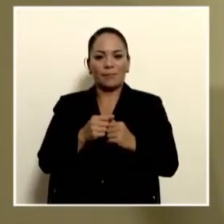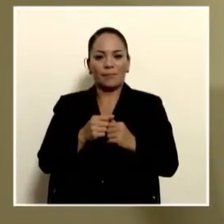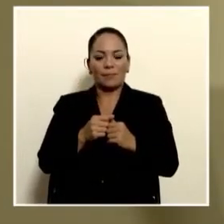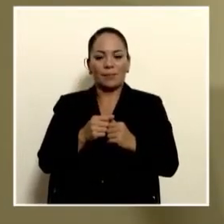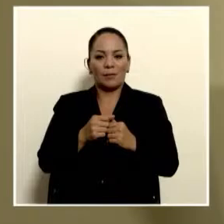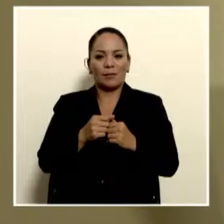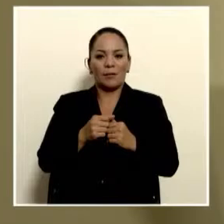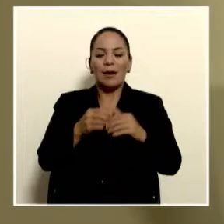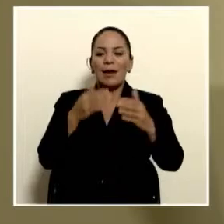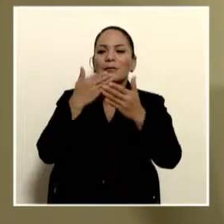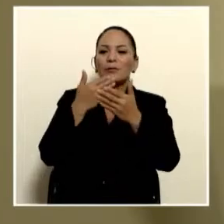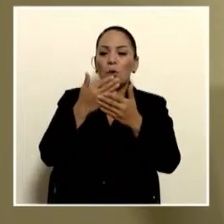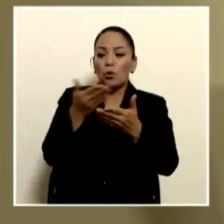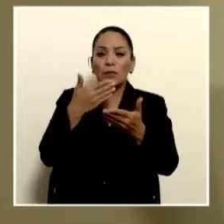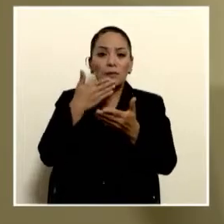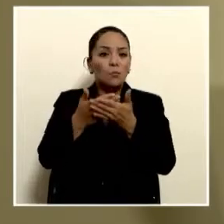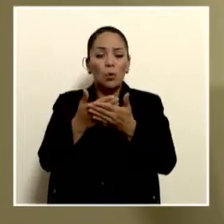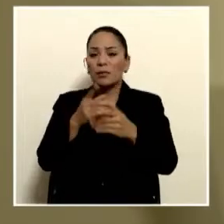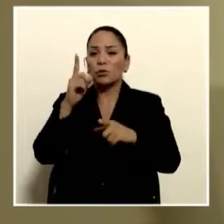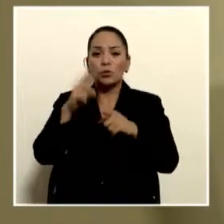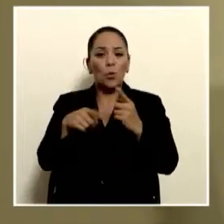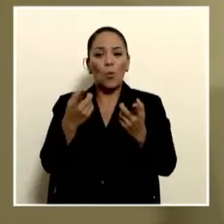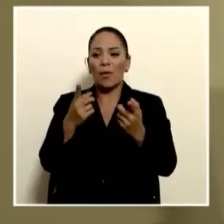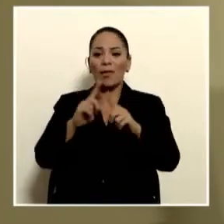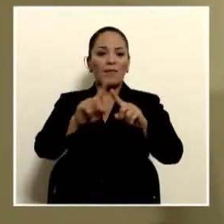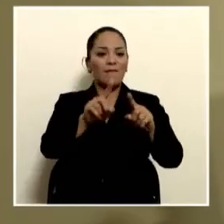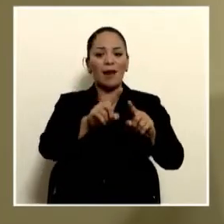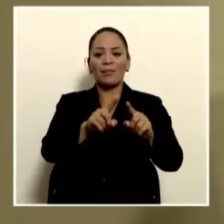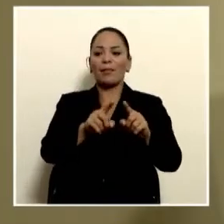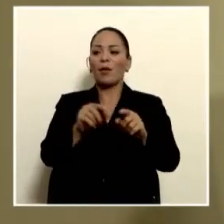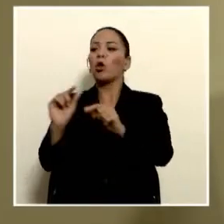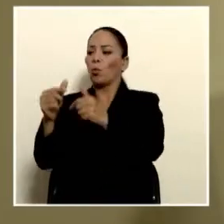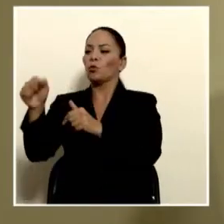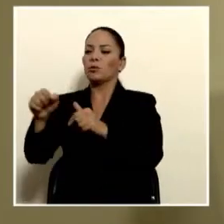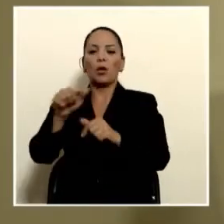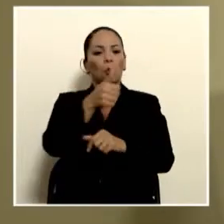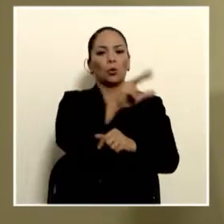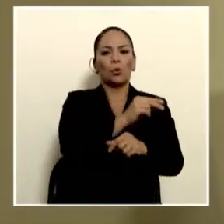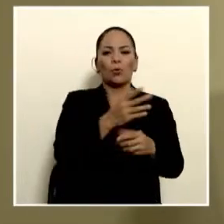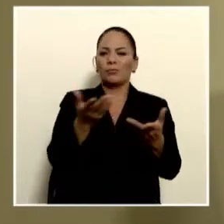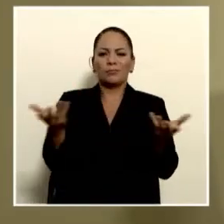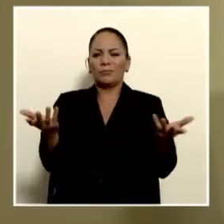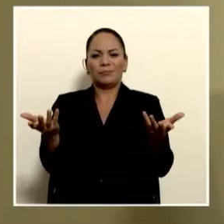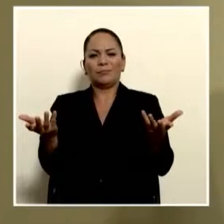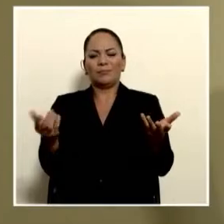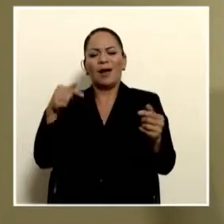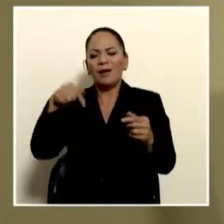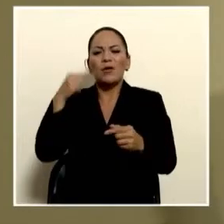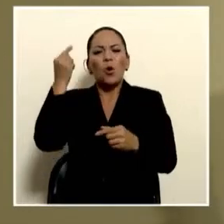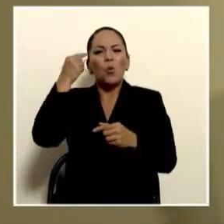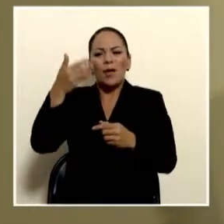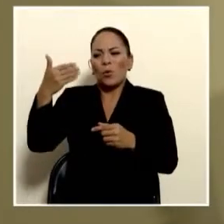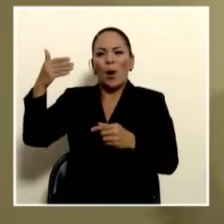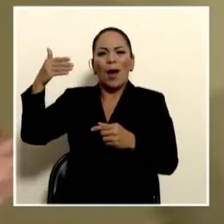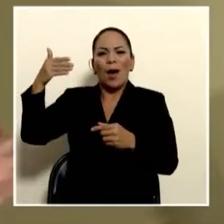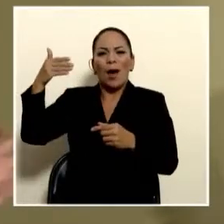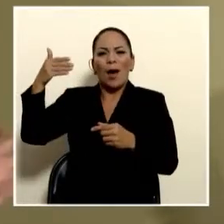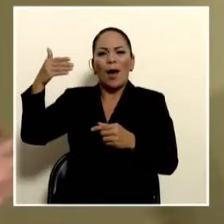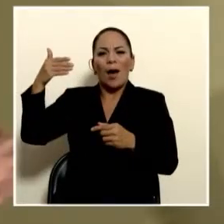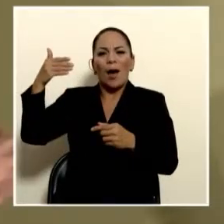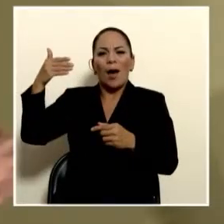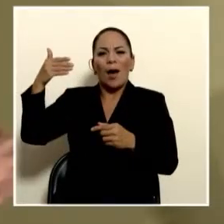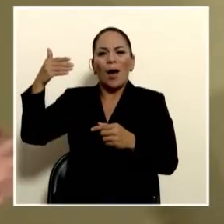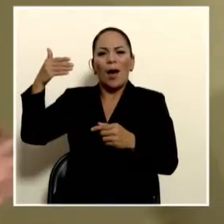distinguir jardín. Y aquí en Costa Rica, los gobiernos lo que han hecho siempre es decir, a este jardín sí, a este